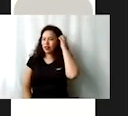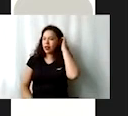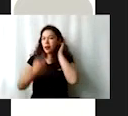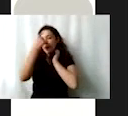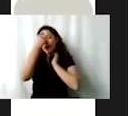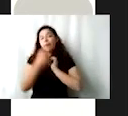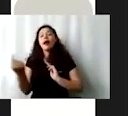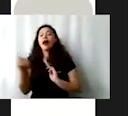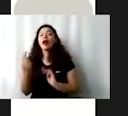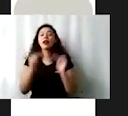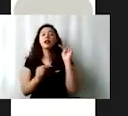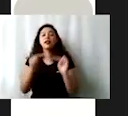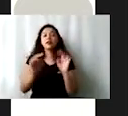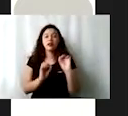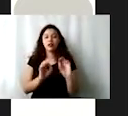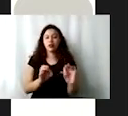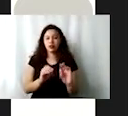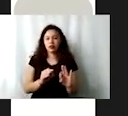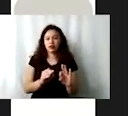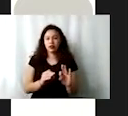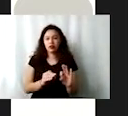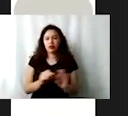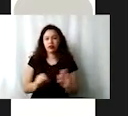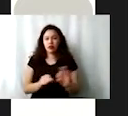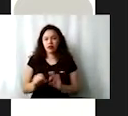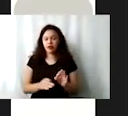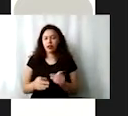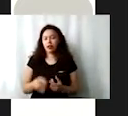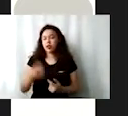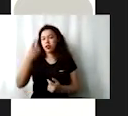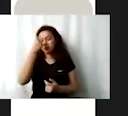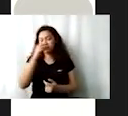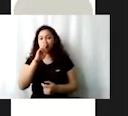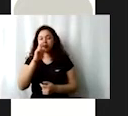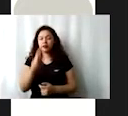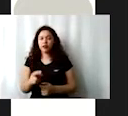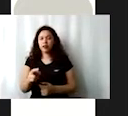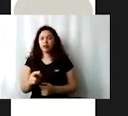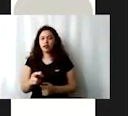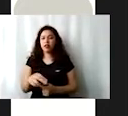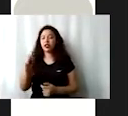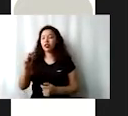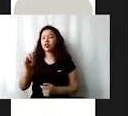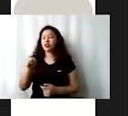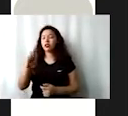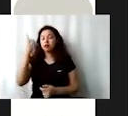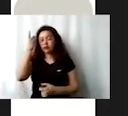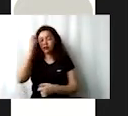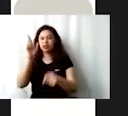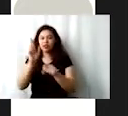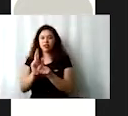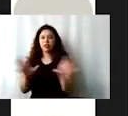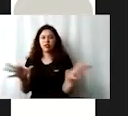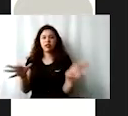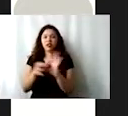las preguntas a resolver, y la relación que tiene con el subdirector, con el área